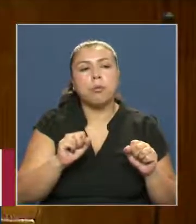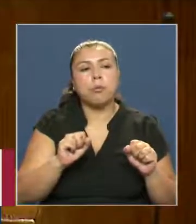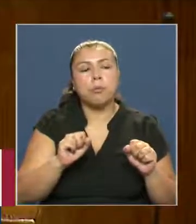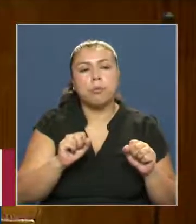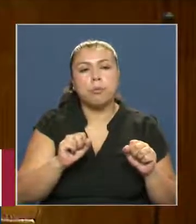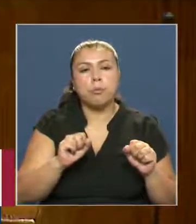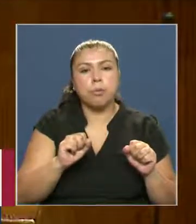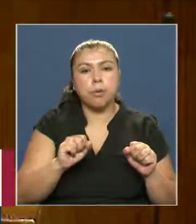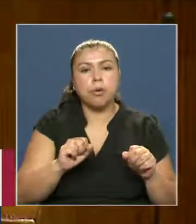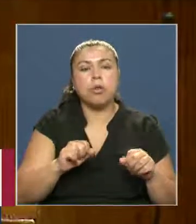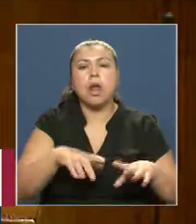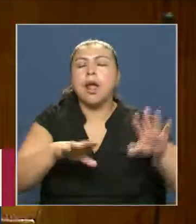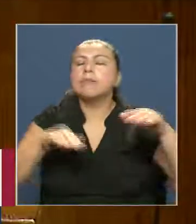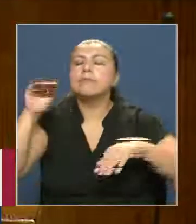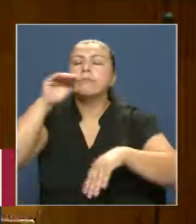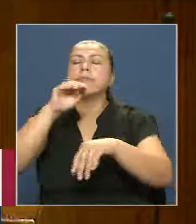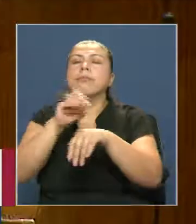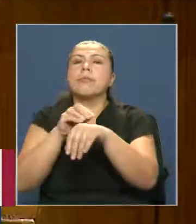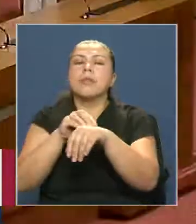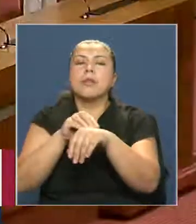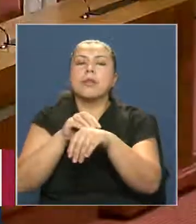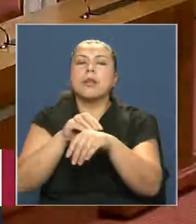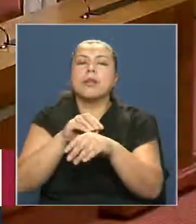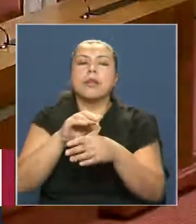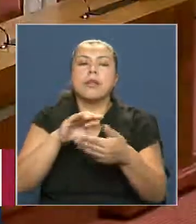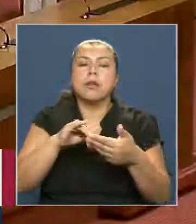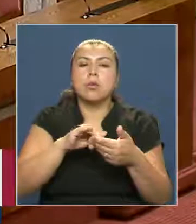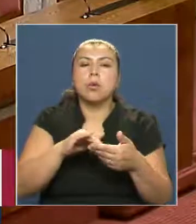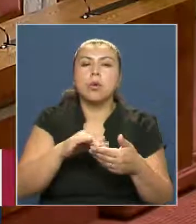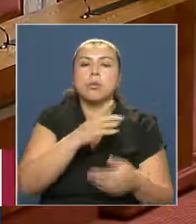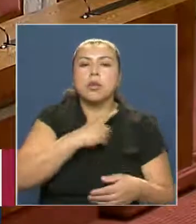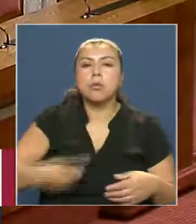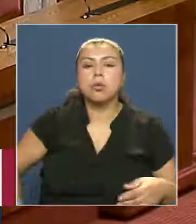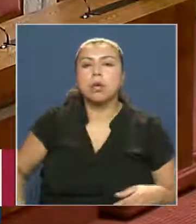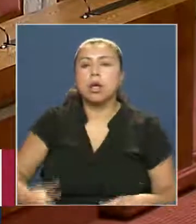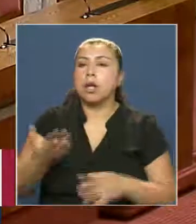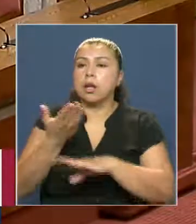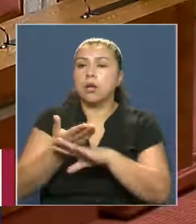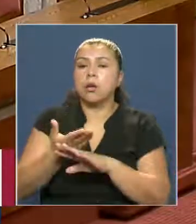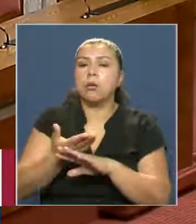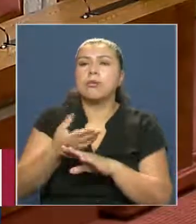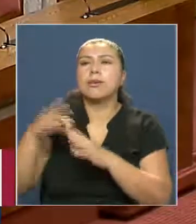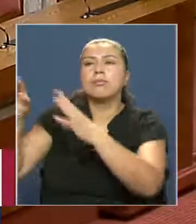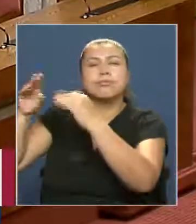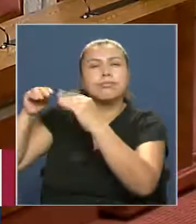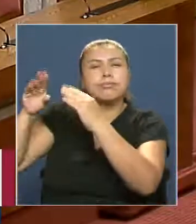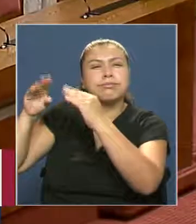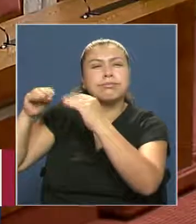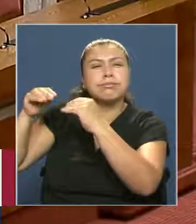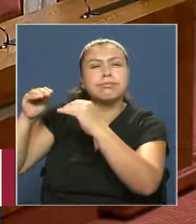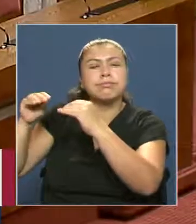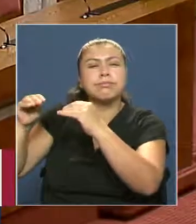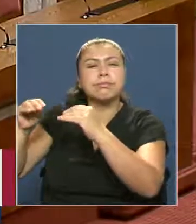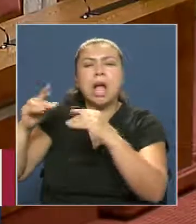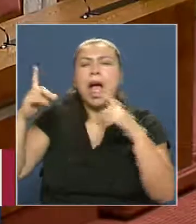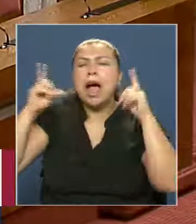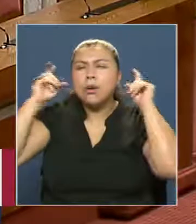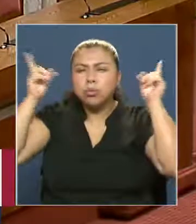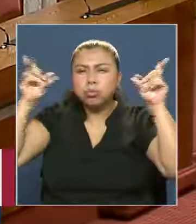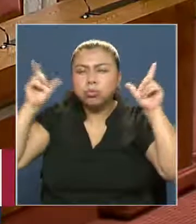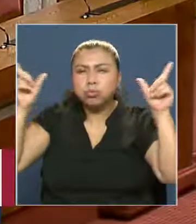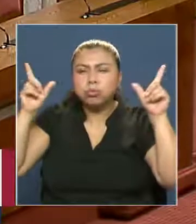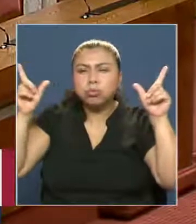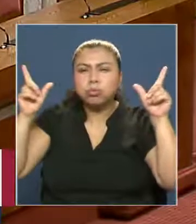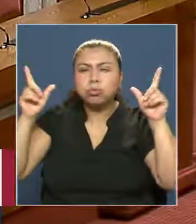las direcciones de obra. Disculpe, diputado, yo quisiera pedirle a los colegas que se encuentran dialogando, dado que hay que tener una